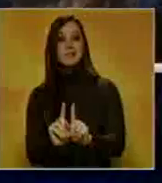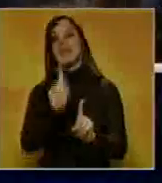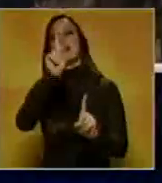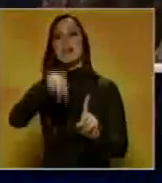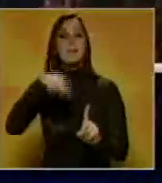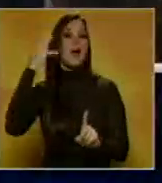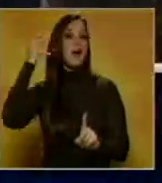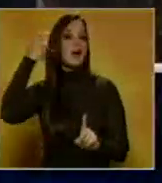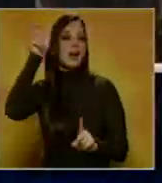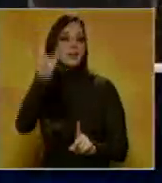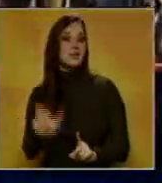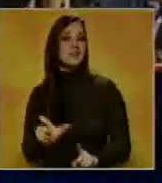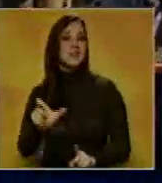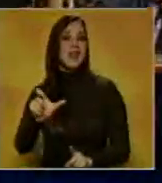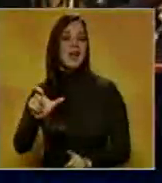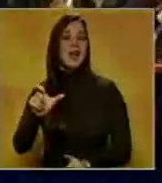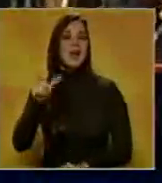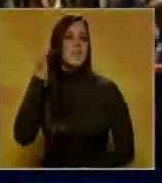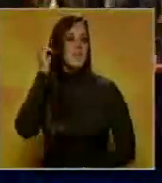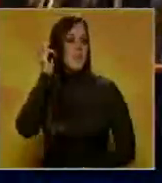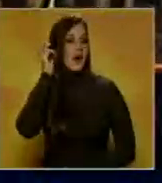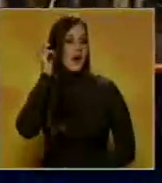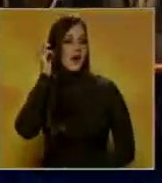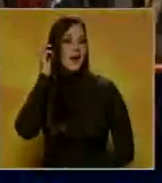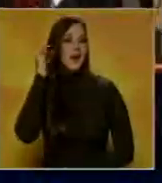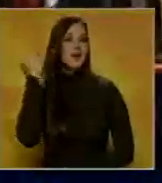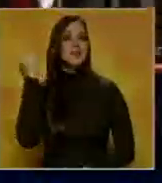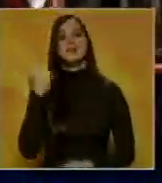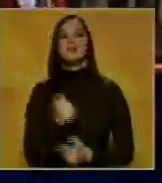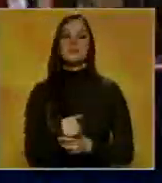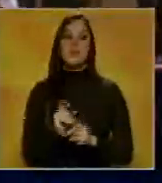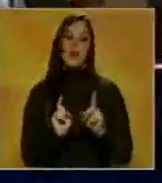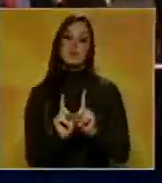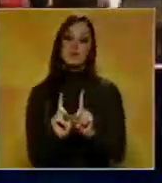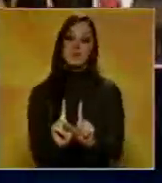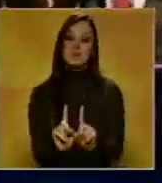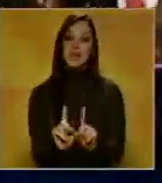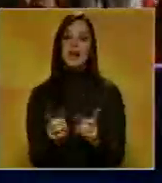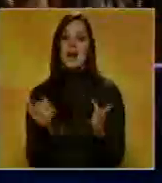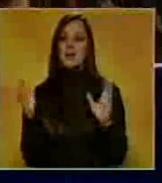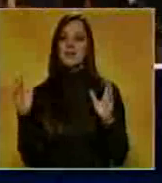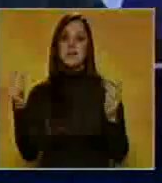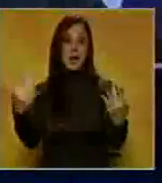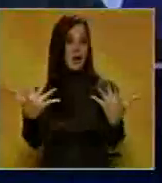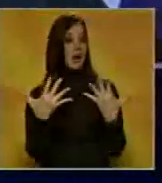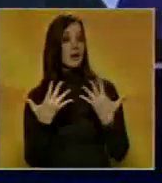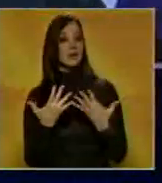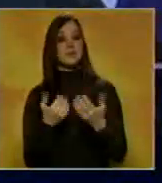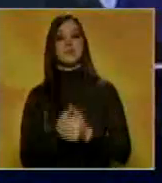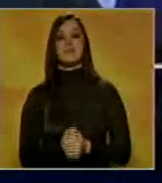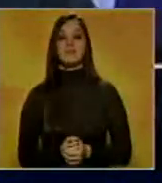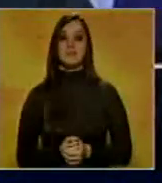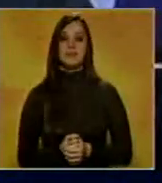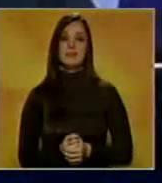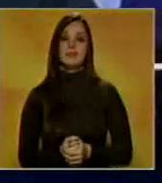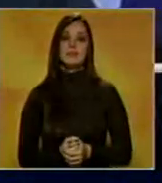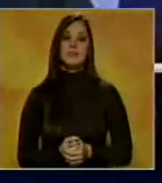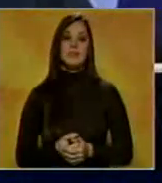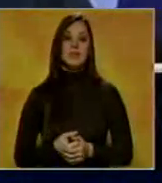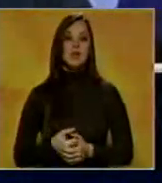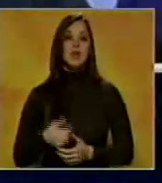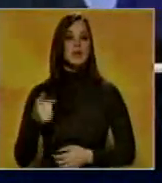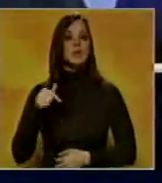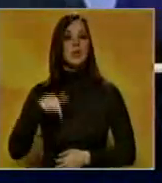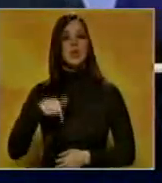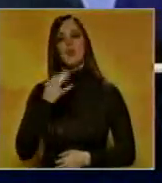Delcy Rodríguez. Fue recibido por el primer ministro de San Vicente y las Granadinas, Ralph González. Cuando uno ve cómo está el Caribe